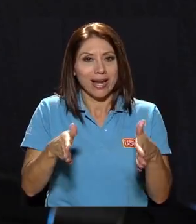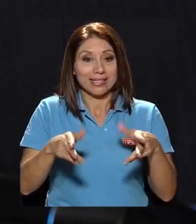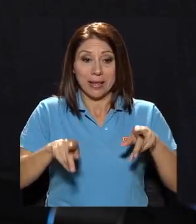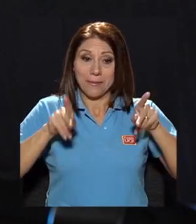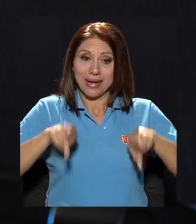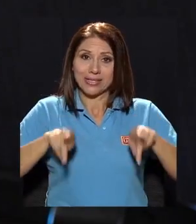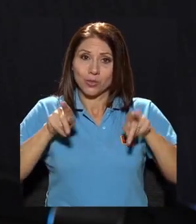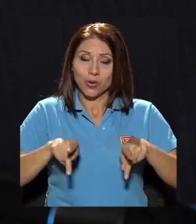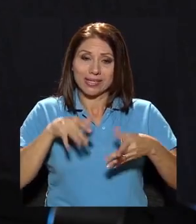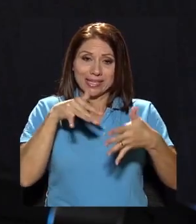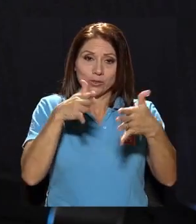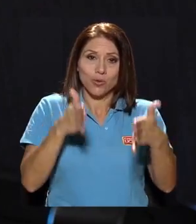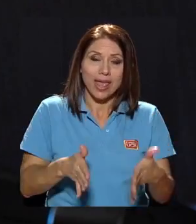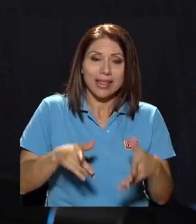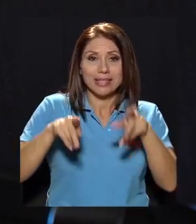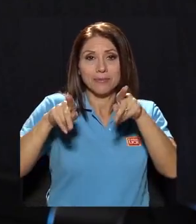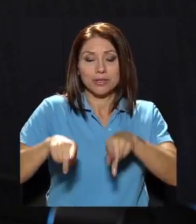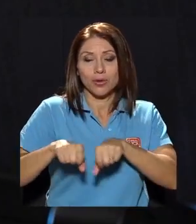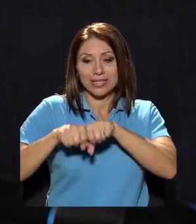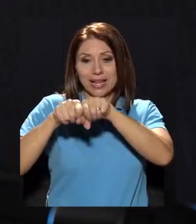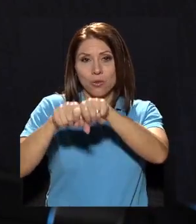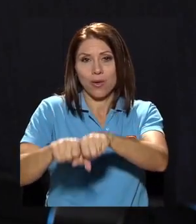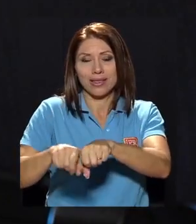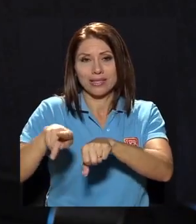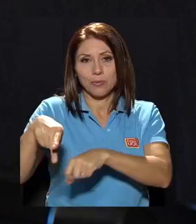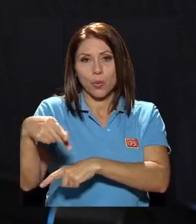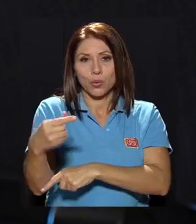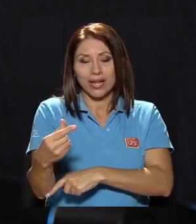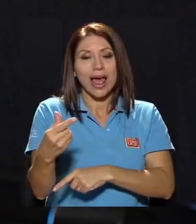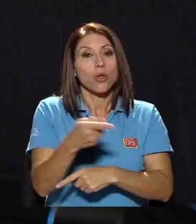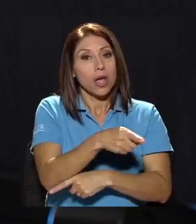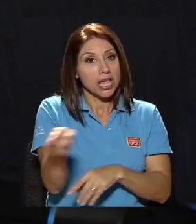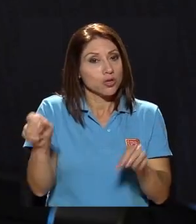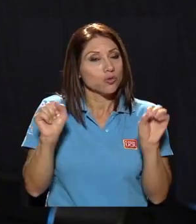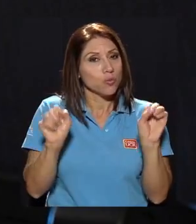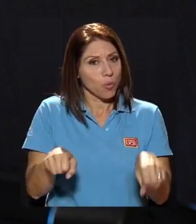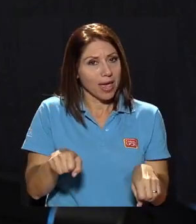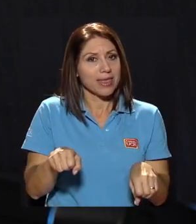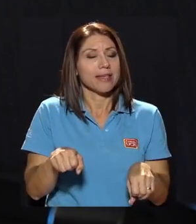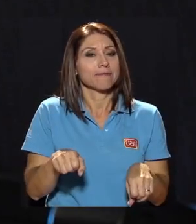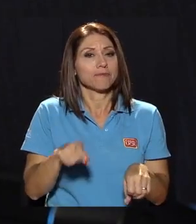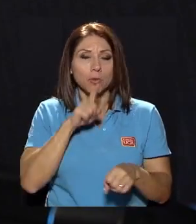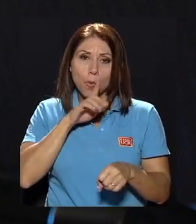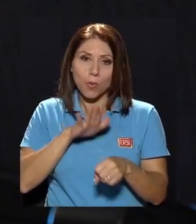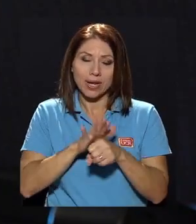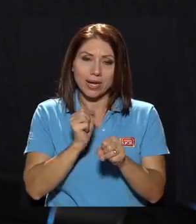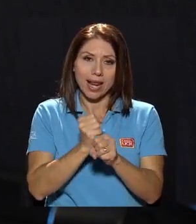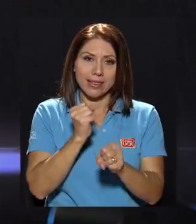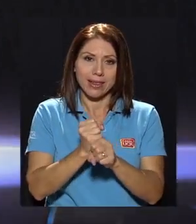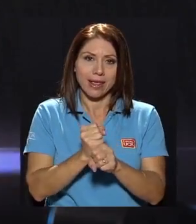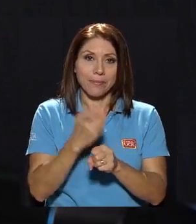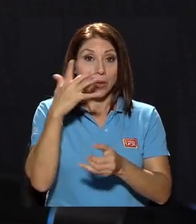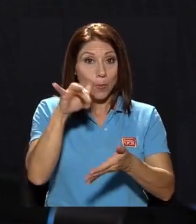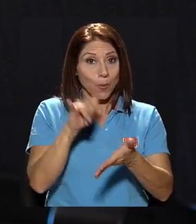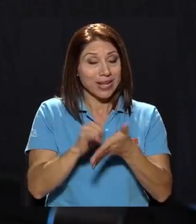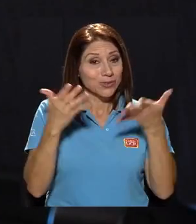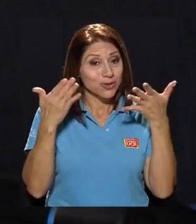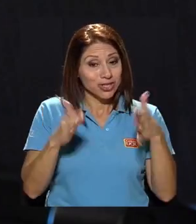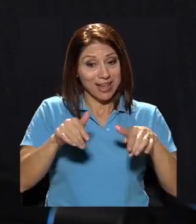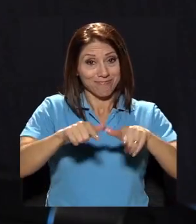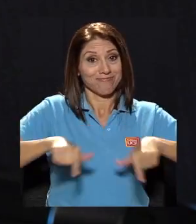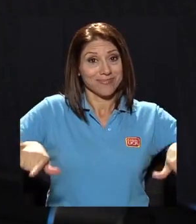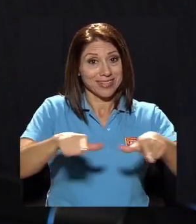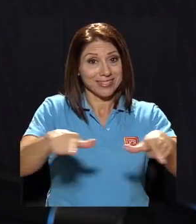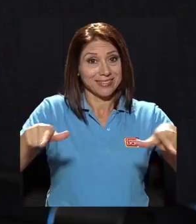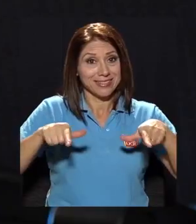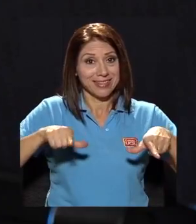graduados, de nuestros estudiantes de posgrado, quienes pueden aportar con ese cumplimiento de tarea. Es por eso que ya Planetario inició